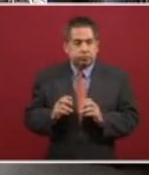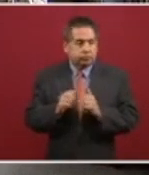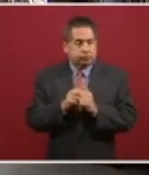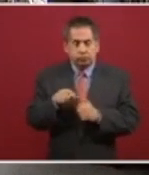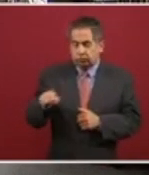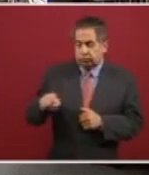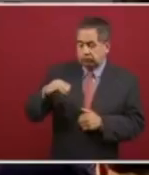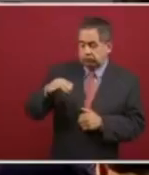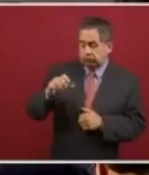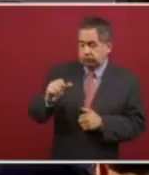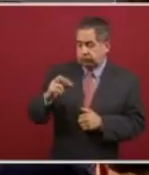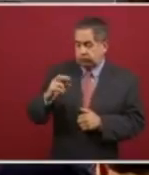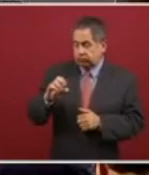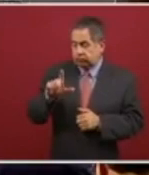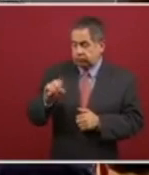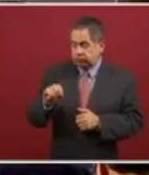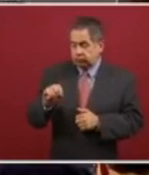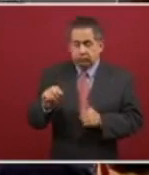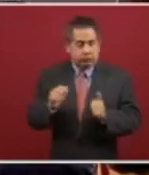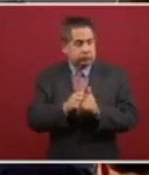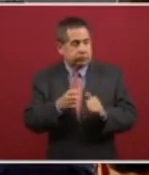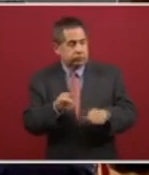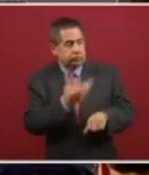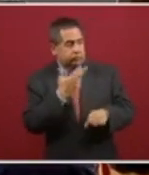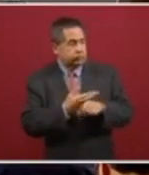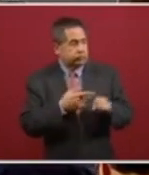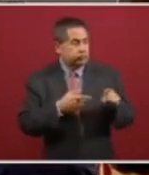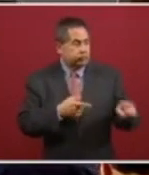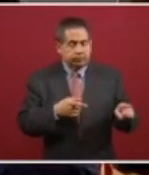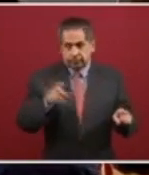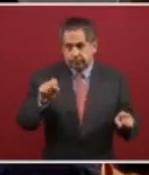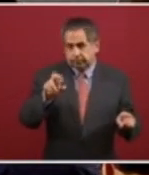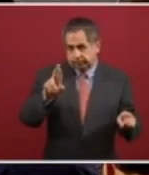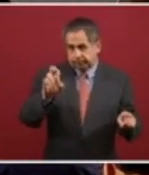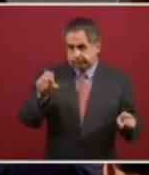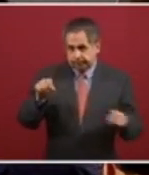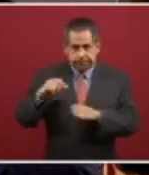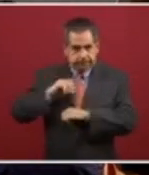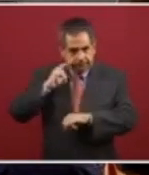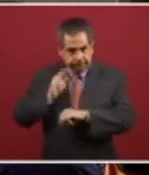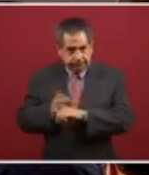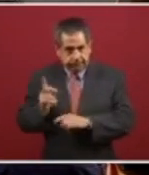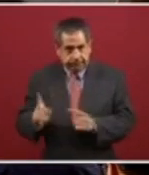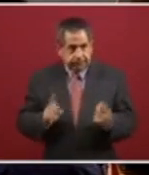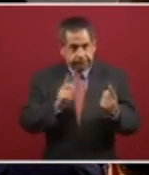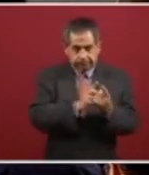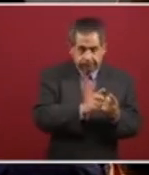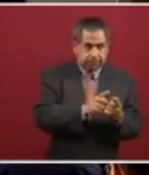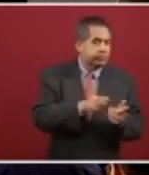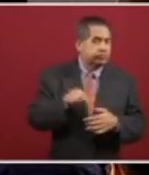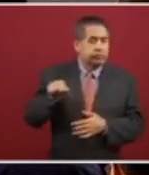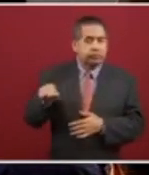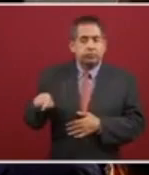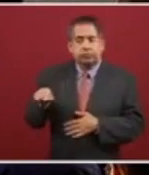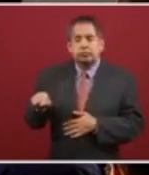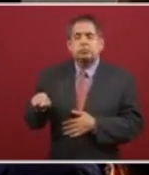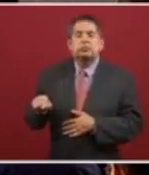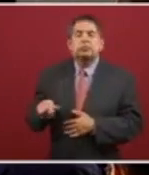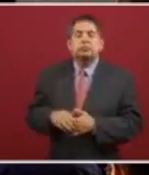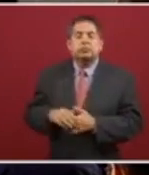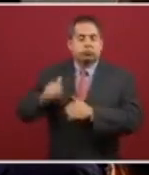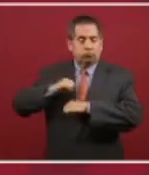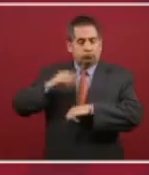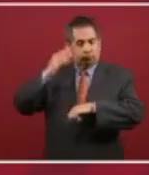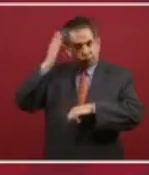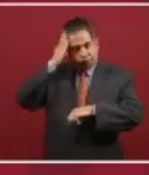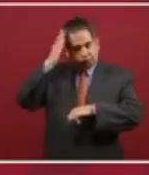Marcelo Ebrard, secretario de Relaciones Exteriores, que es el que